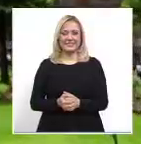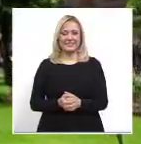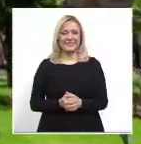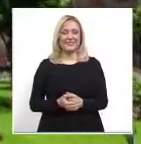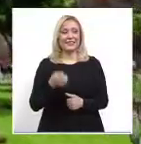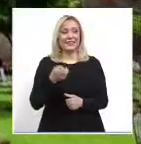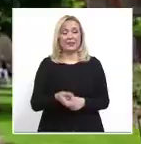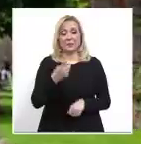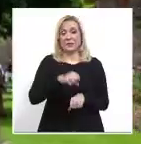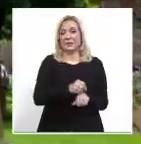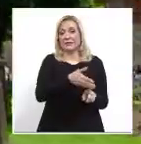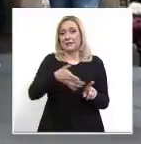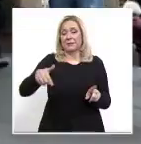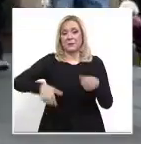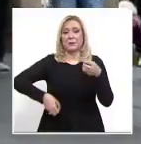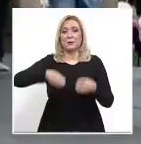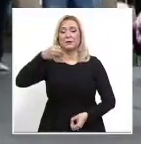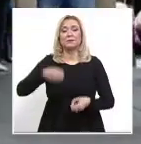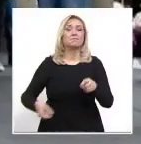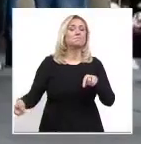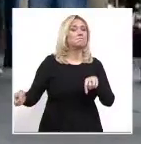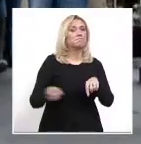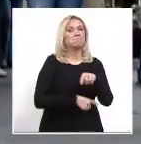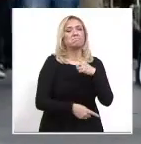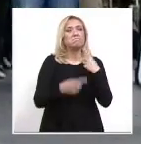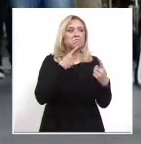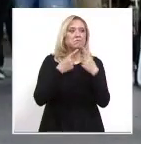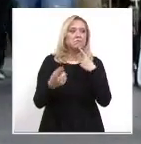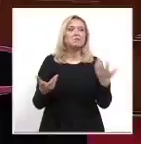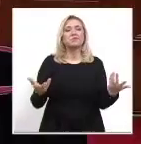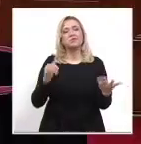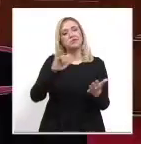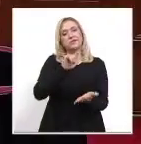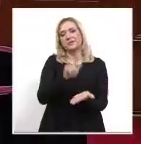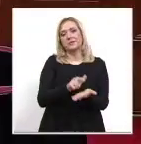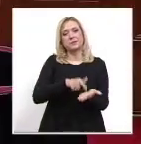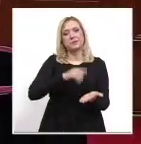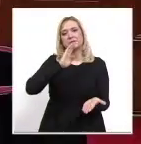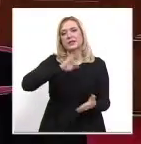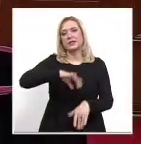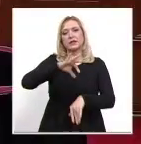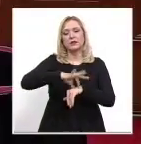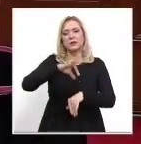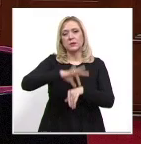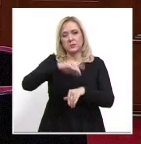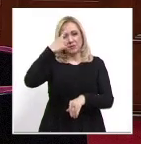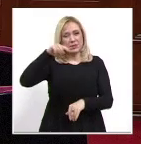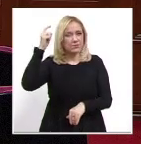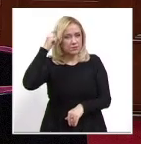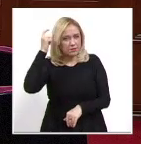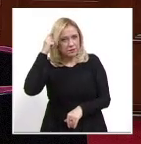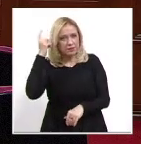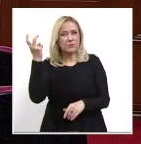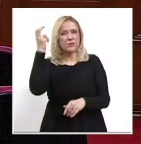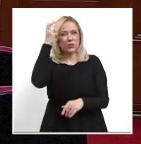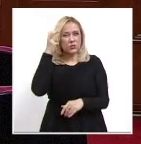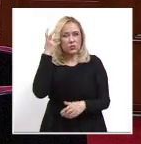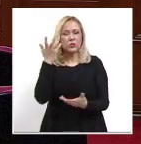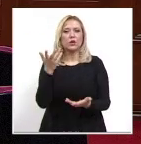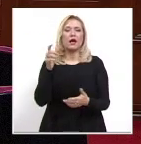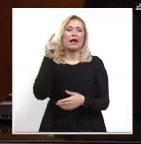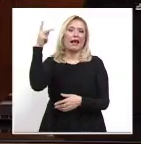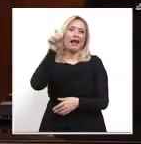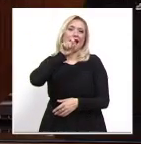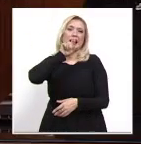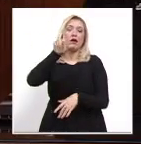Esta semana el Pleno de la Corte invalidó por falta de consulta previa la Ley de Salud Mental y Educación Emocional del Estado de